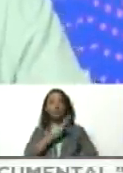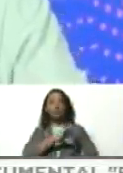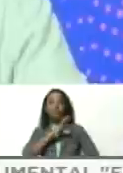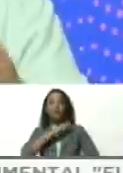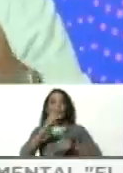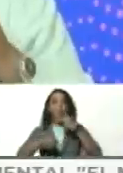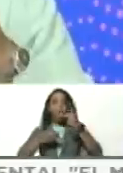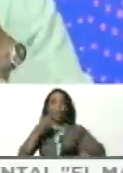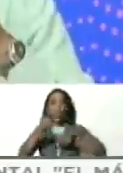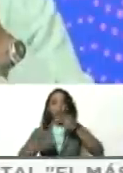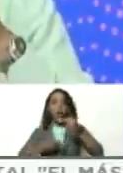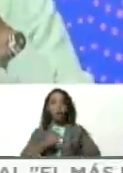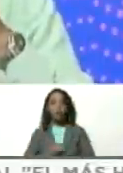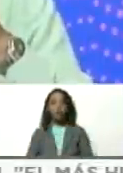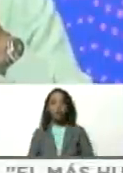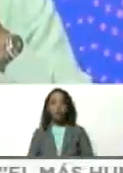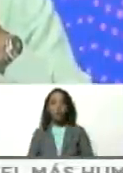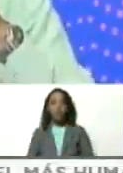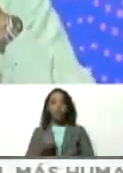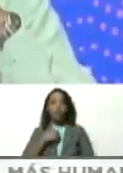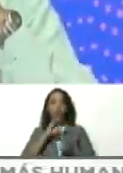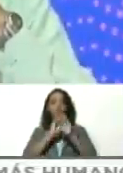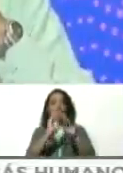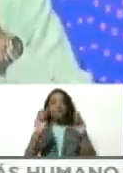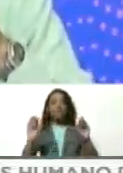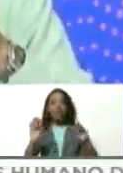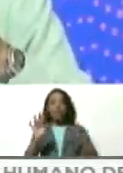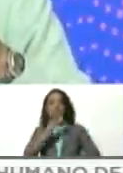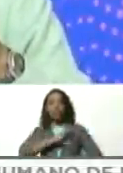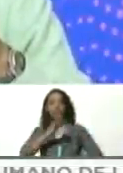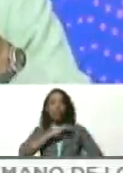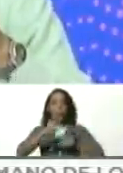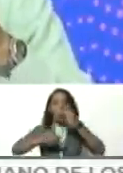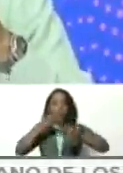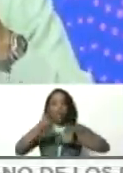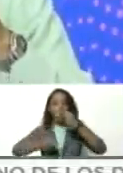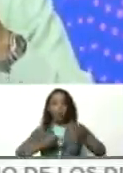sociopolítico. Estoy llamando a un diálogo sociopolítico